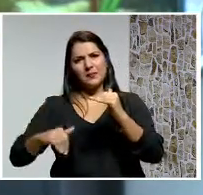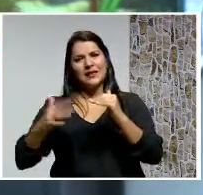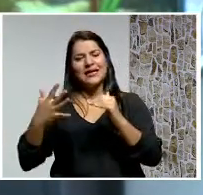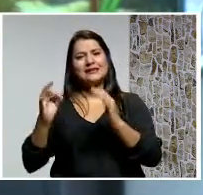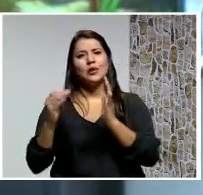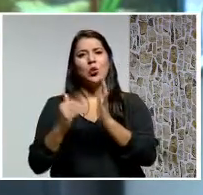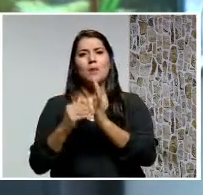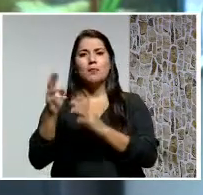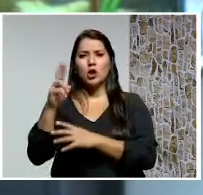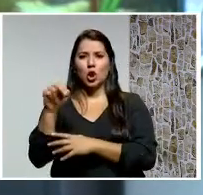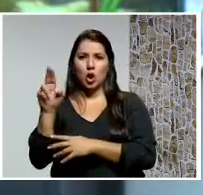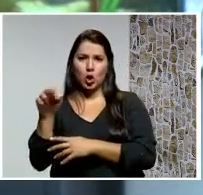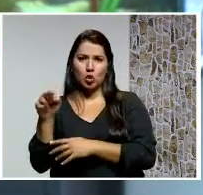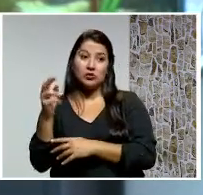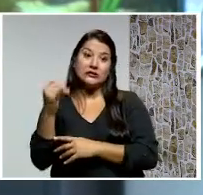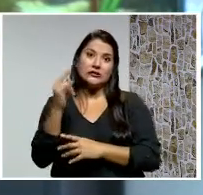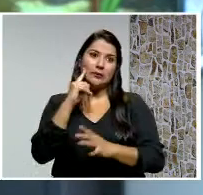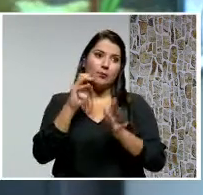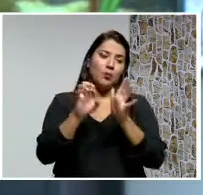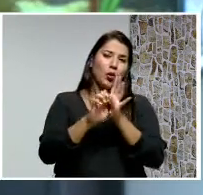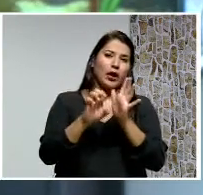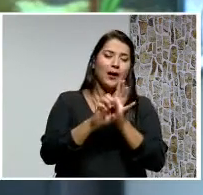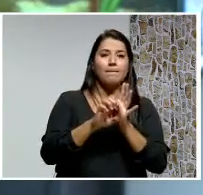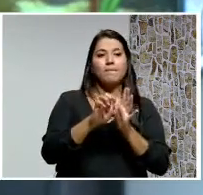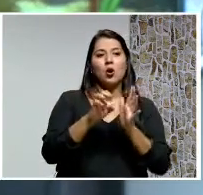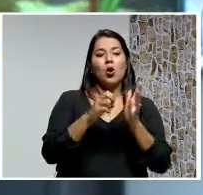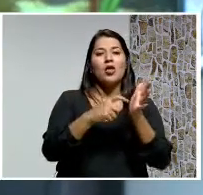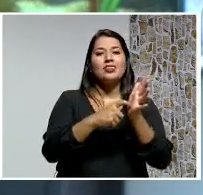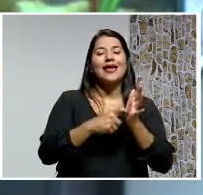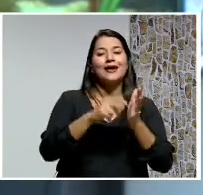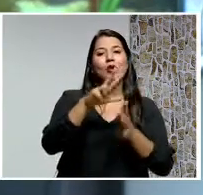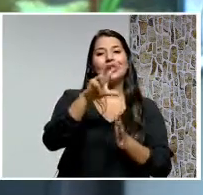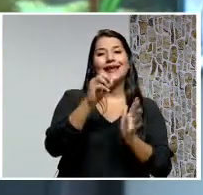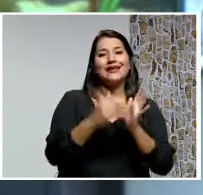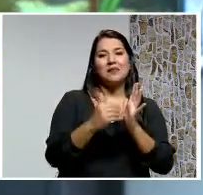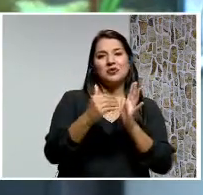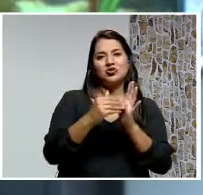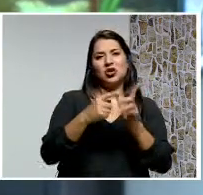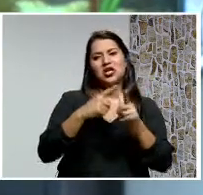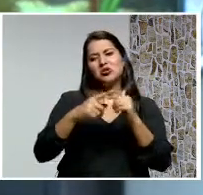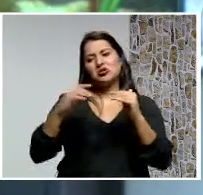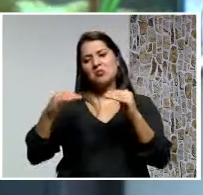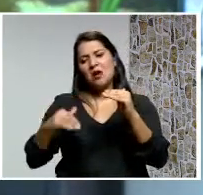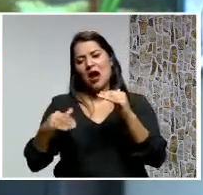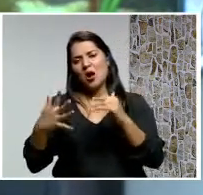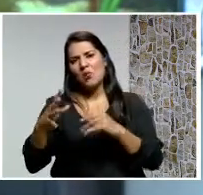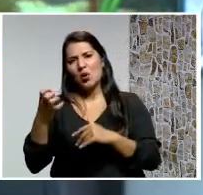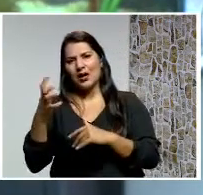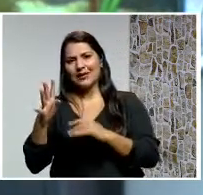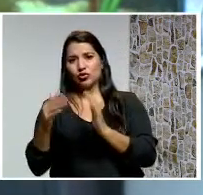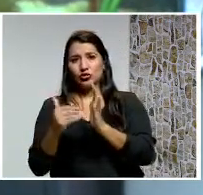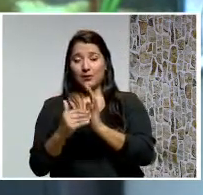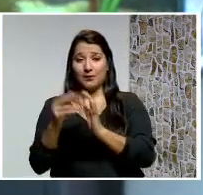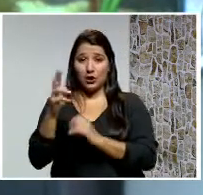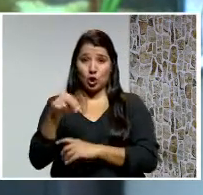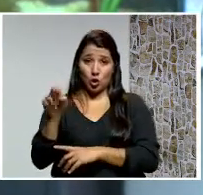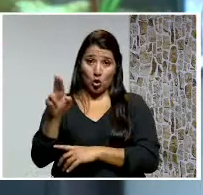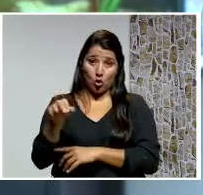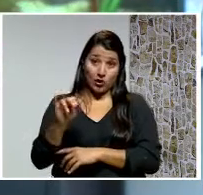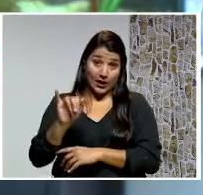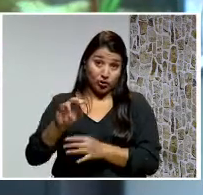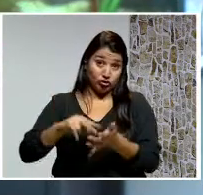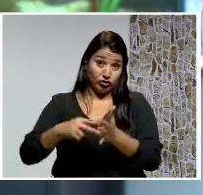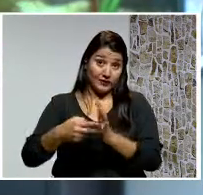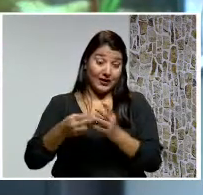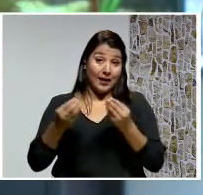es de 30 millones, la reducción podría ser de cerca de 14 mil colones. Entonces, esto es significativo para muchas familias